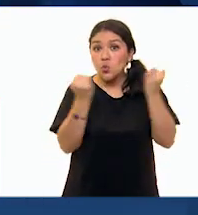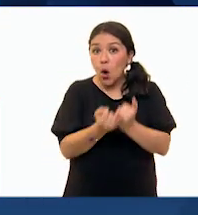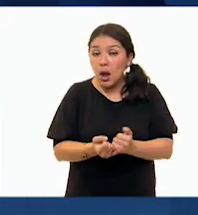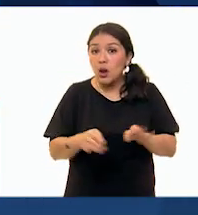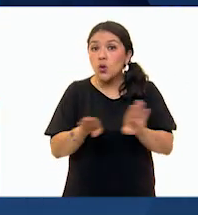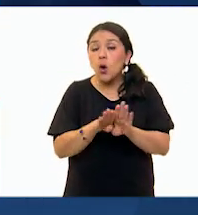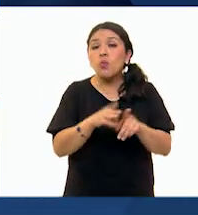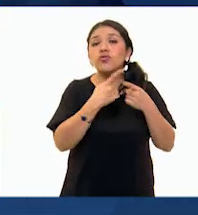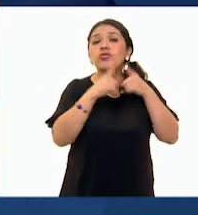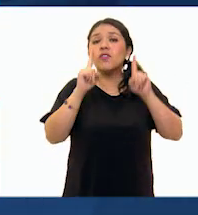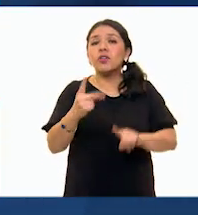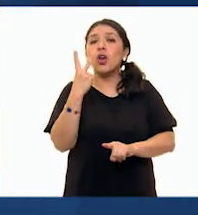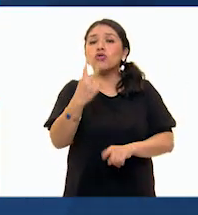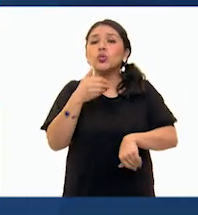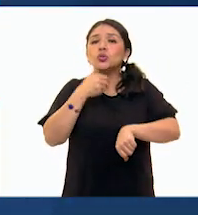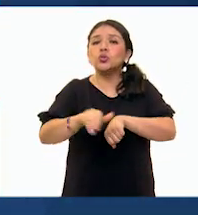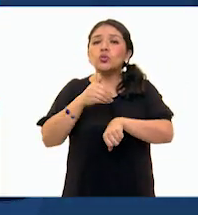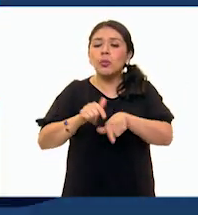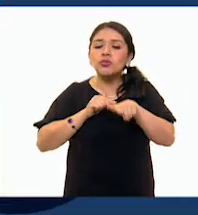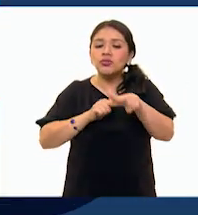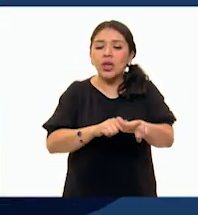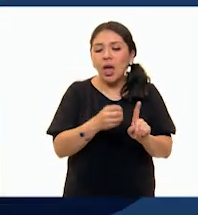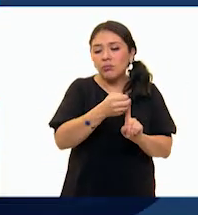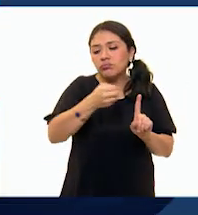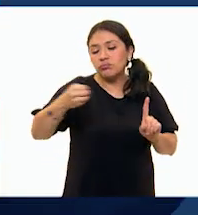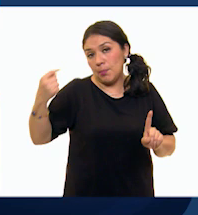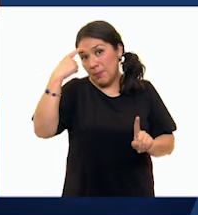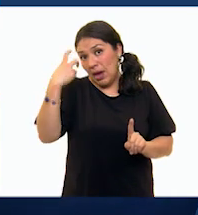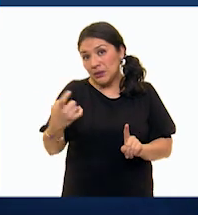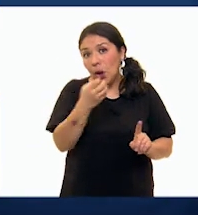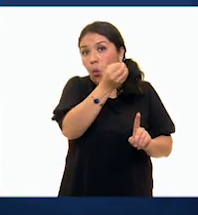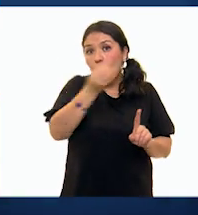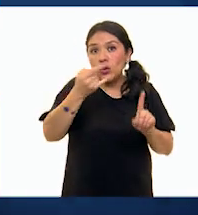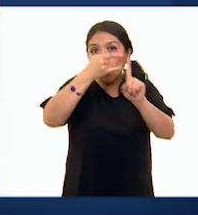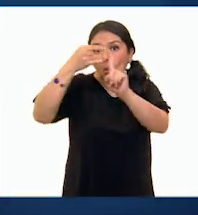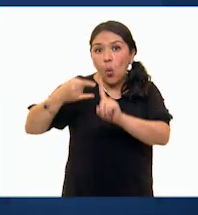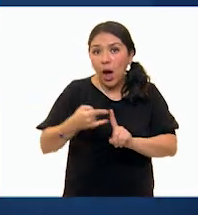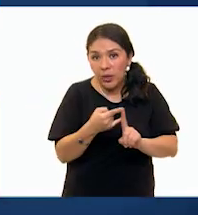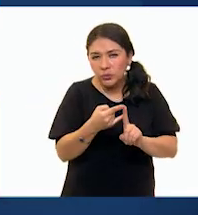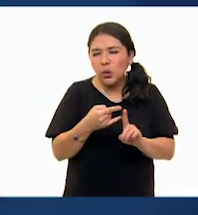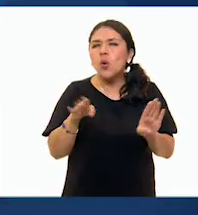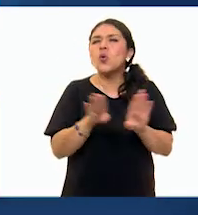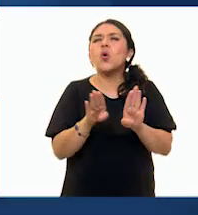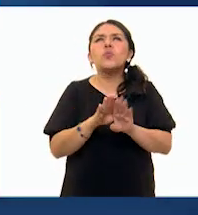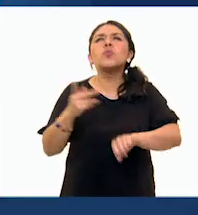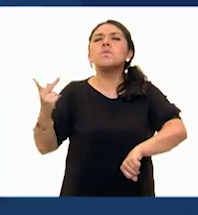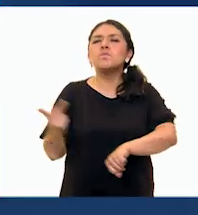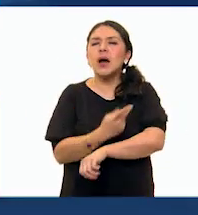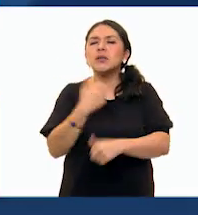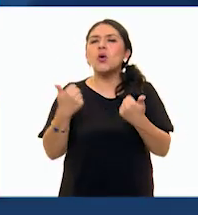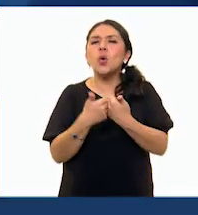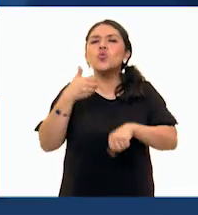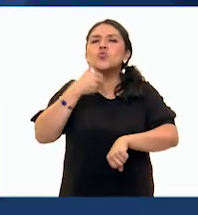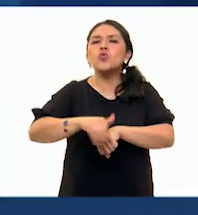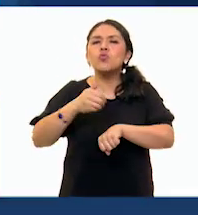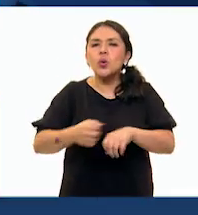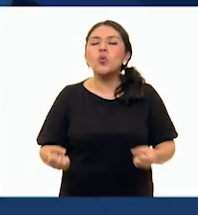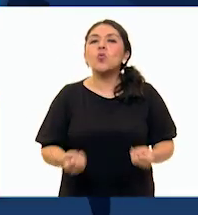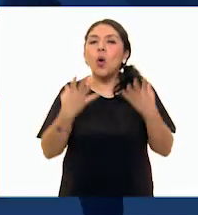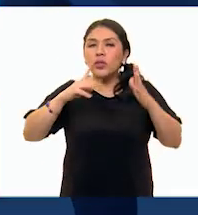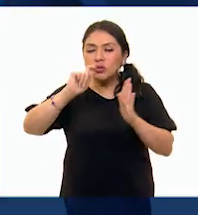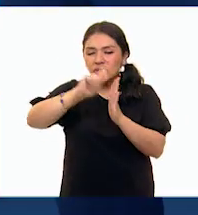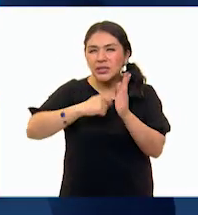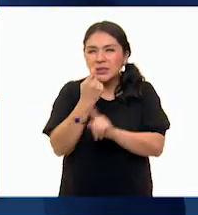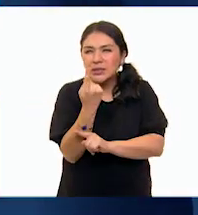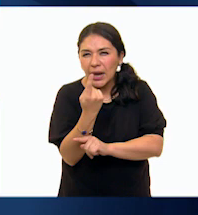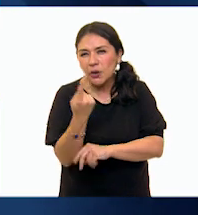diferencia entre dos términos consecutivos de esta sucesión de cuadrados, como sí ocurre con el número de cerillos que se